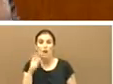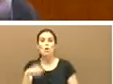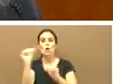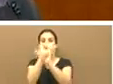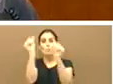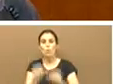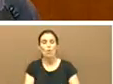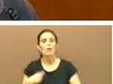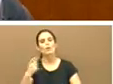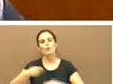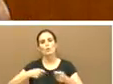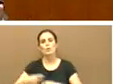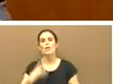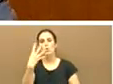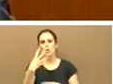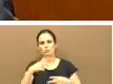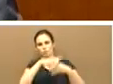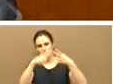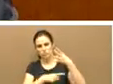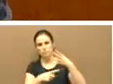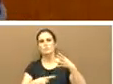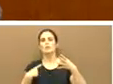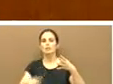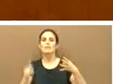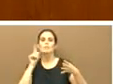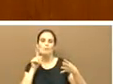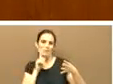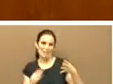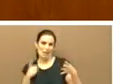comercio en cuatro falsos pilares de cristal